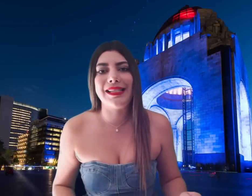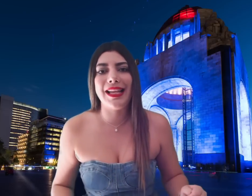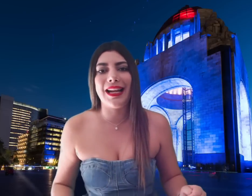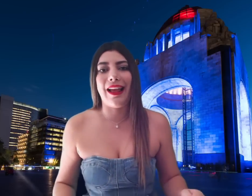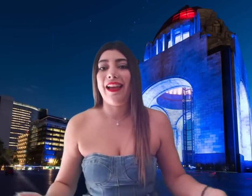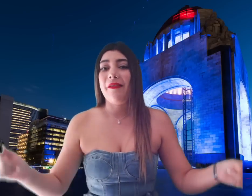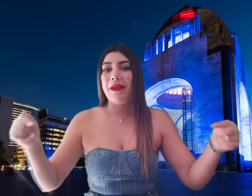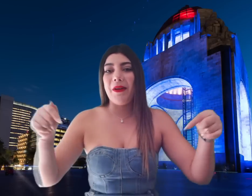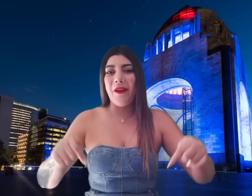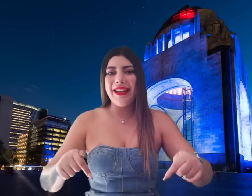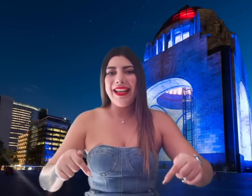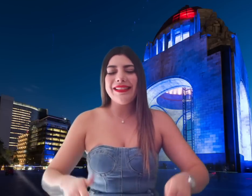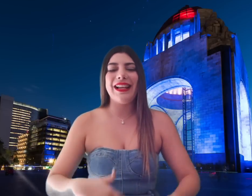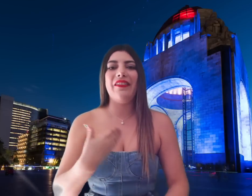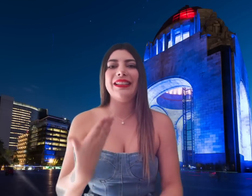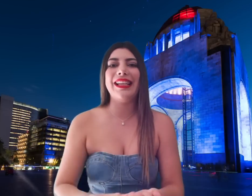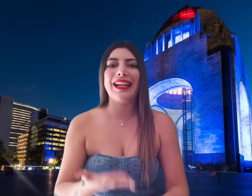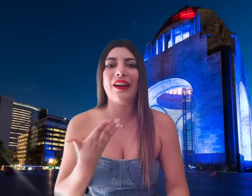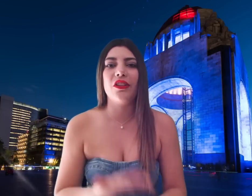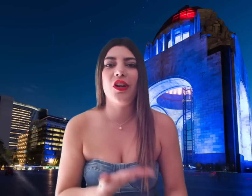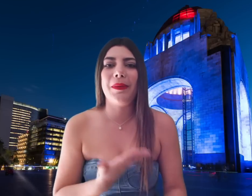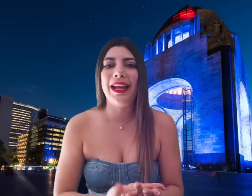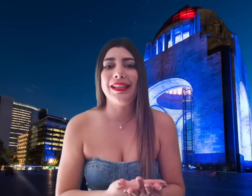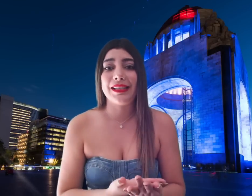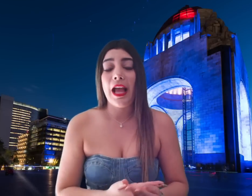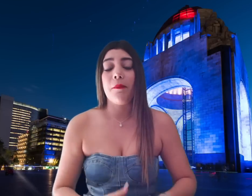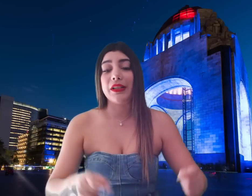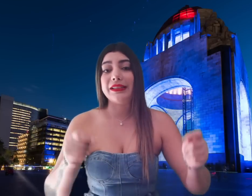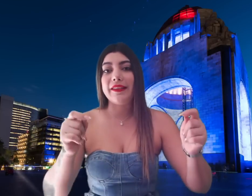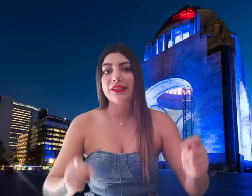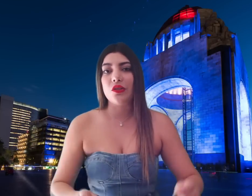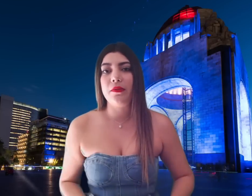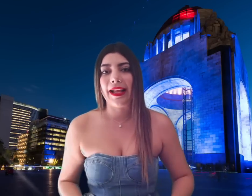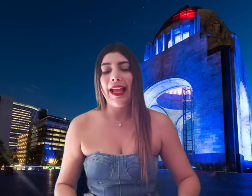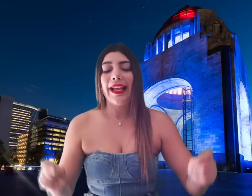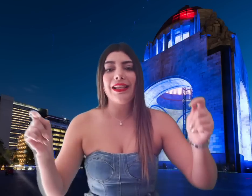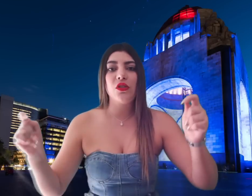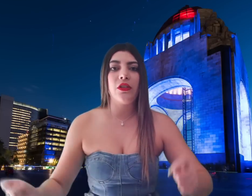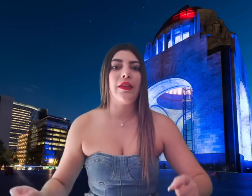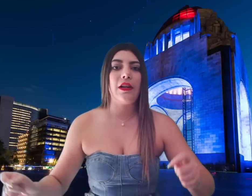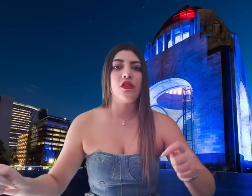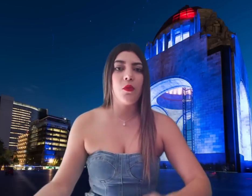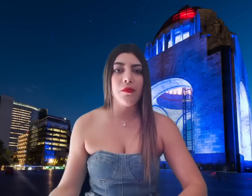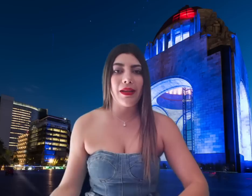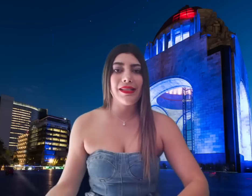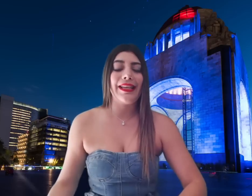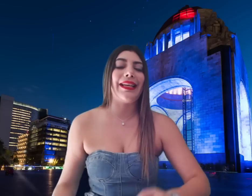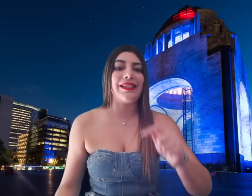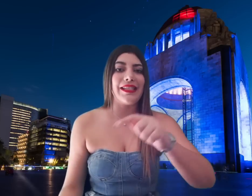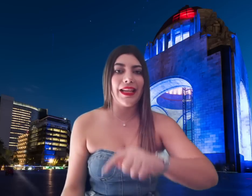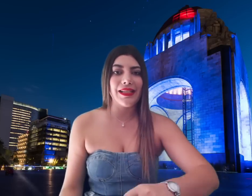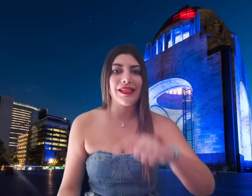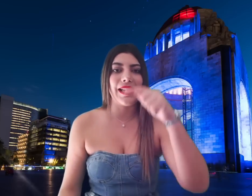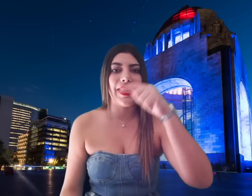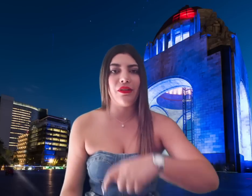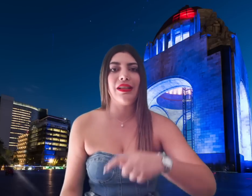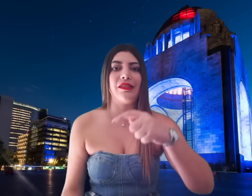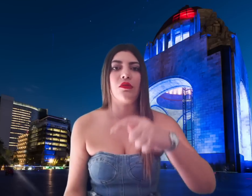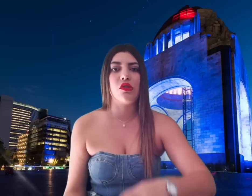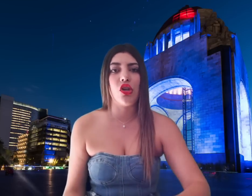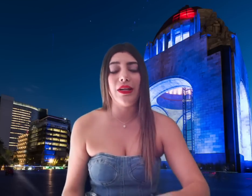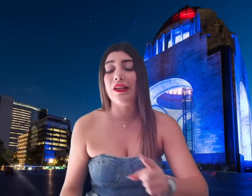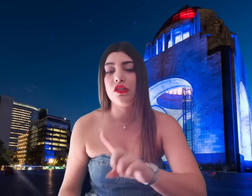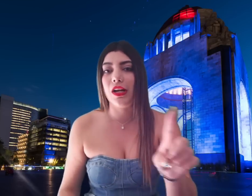negocitos se le cierra, pero hoy se le va a cerrar otro más, porque se descubre que es dueño de los Pumas y que siguen saqueando a